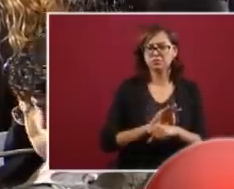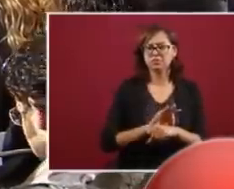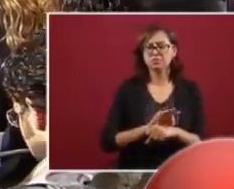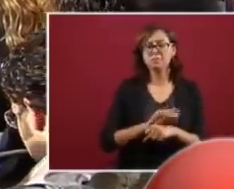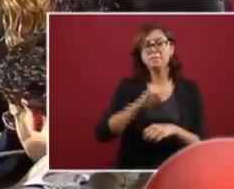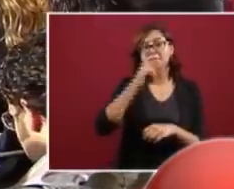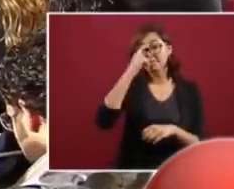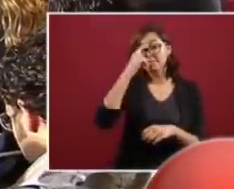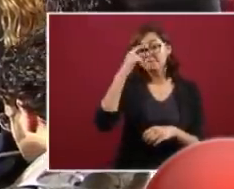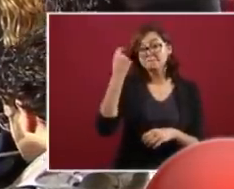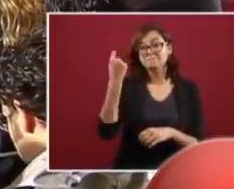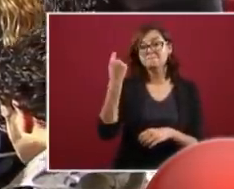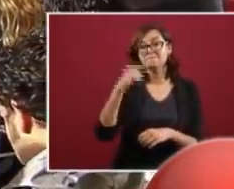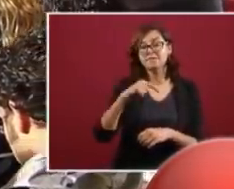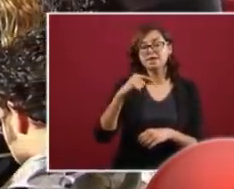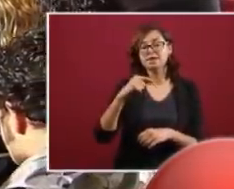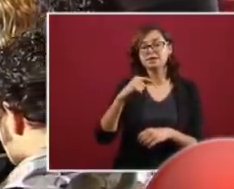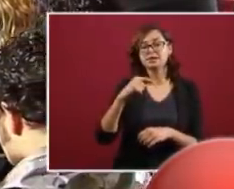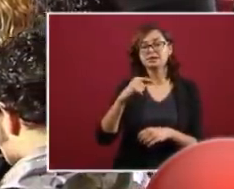para